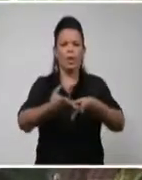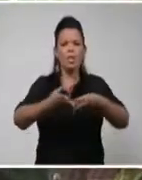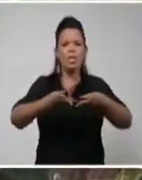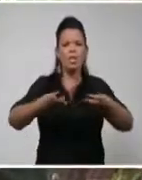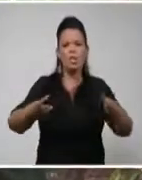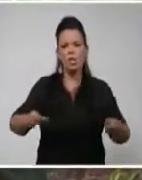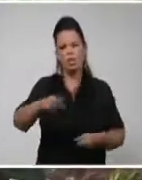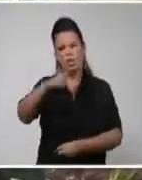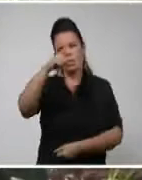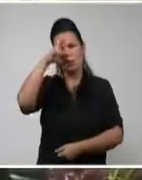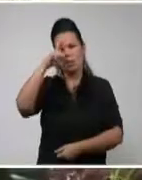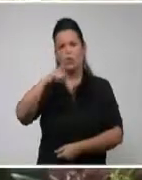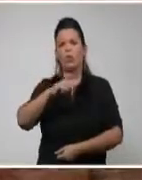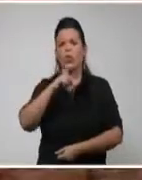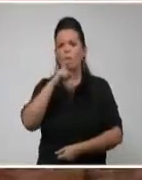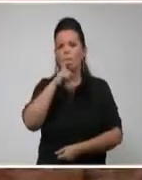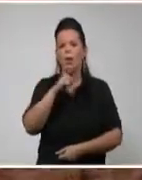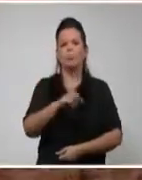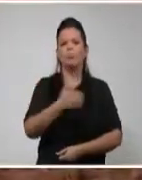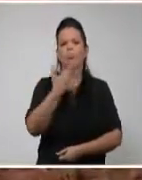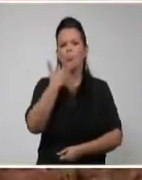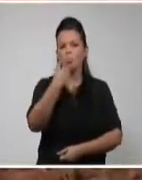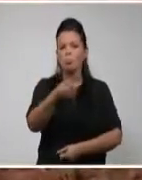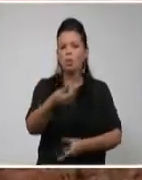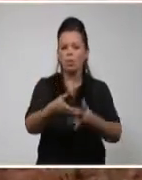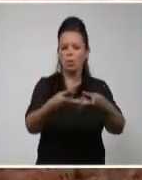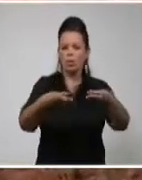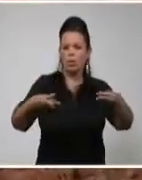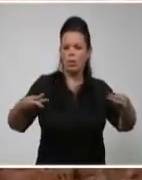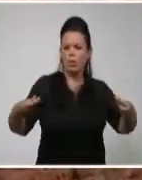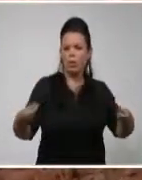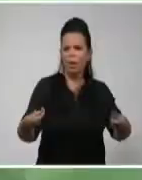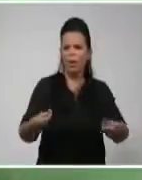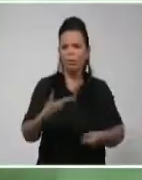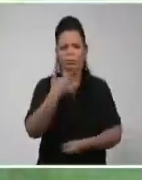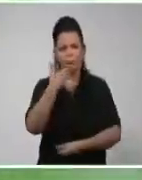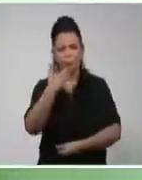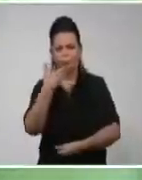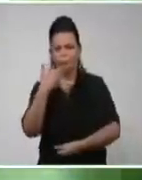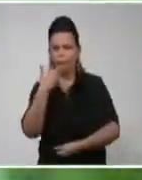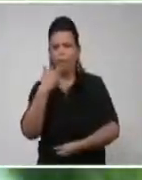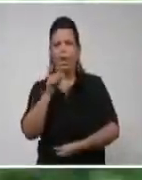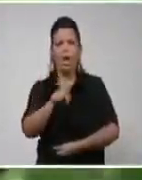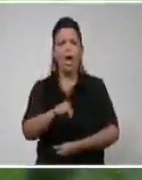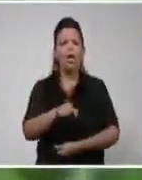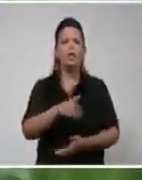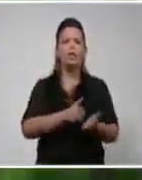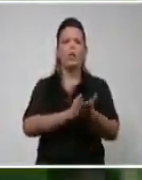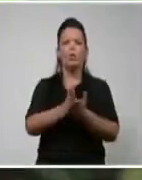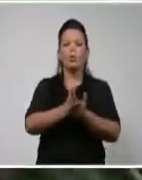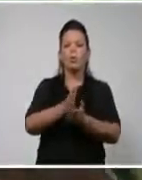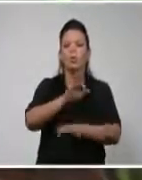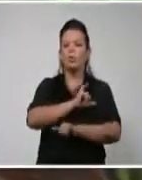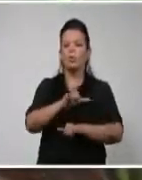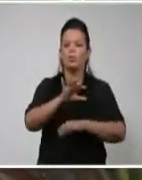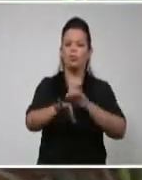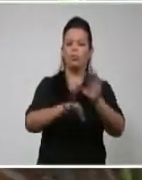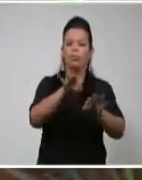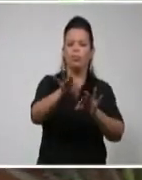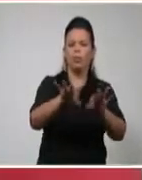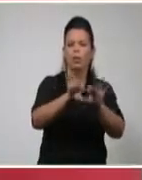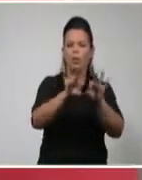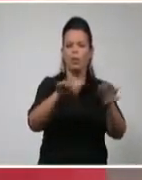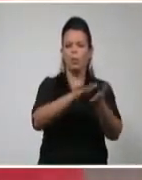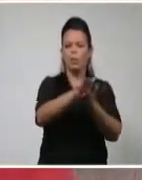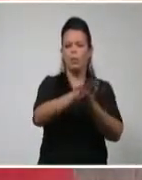también para los cultivos varios. Muchos campesinos de la zona alternan entonces las funciones de veguero con la de productores de